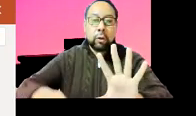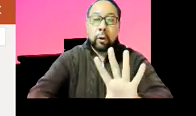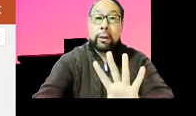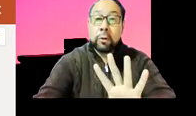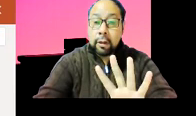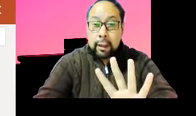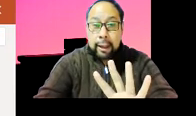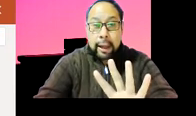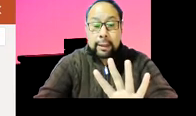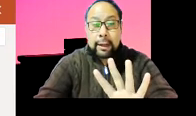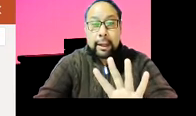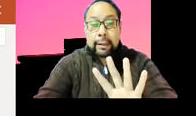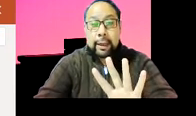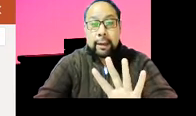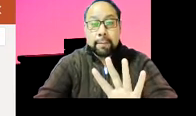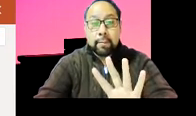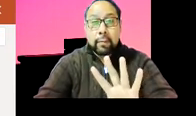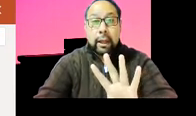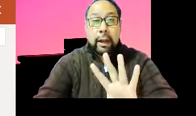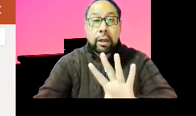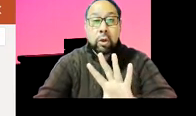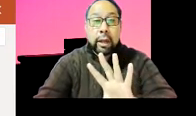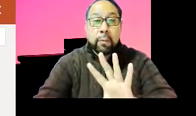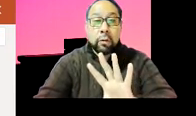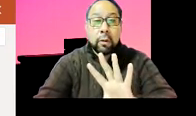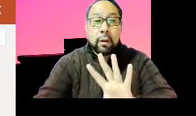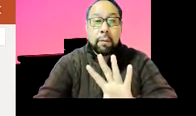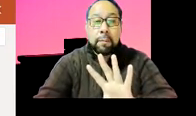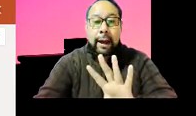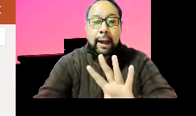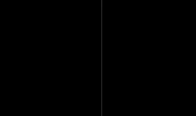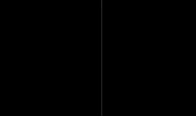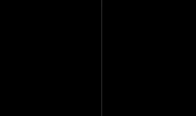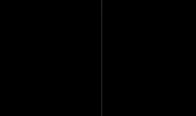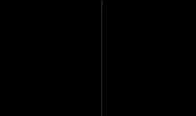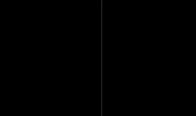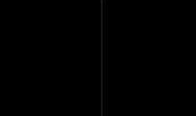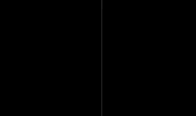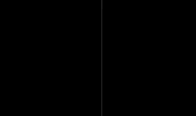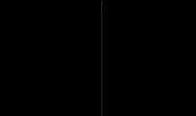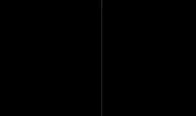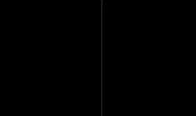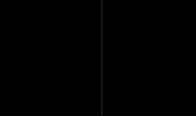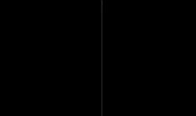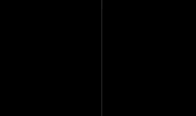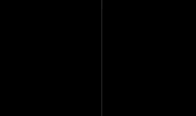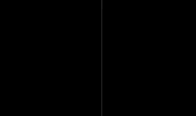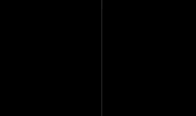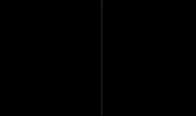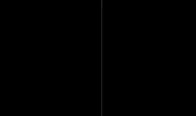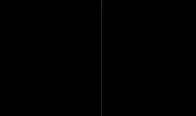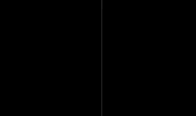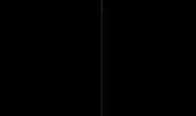producen ellos o lo que ellos hacen es que reaccionemos para alejarnos de ellos.